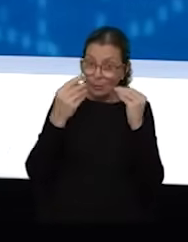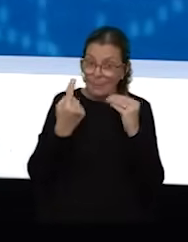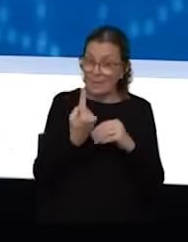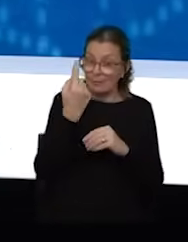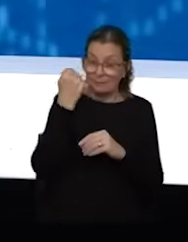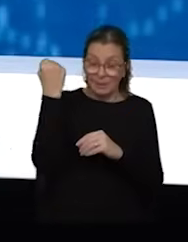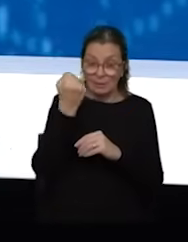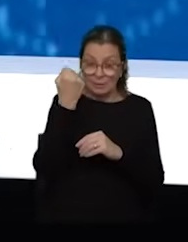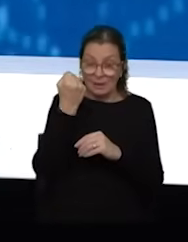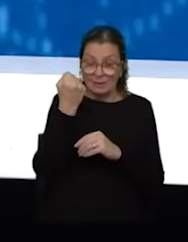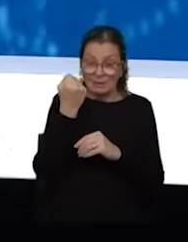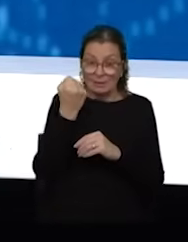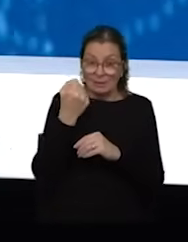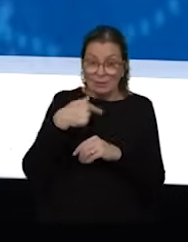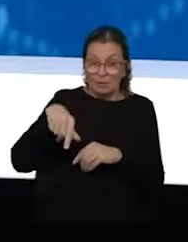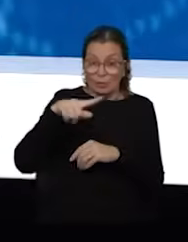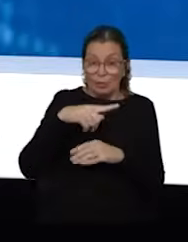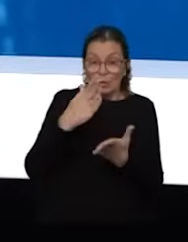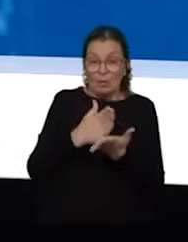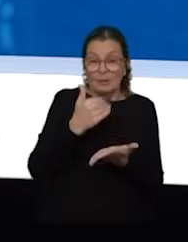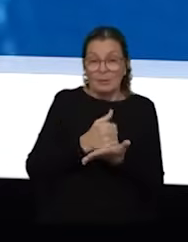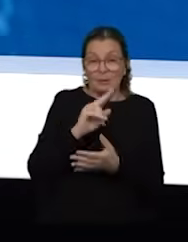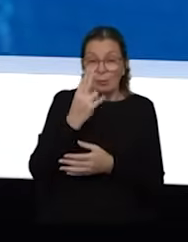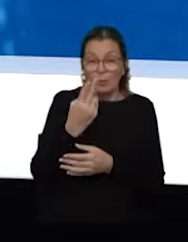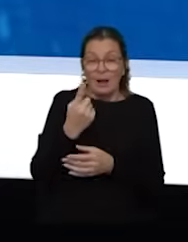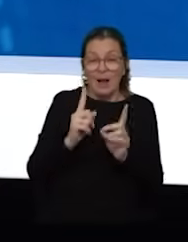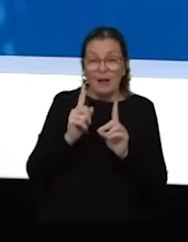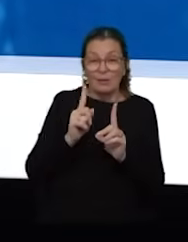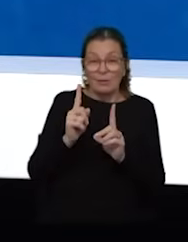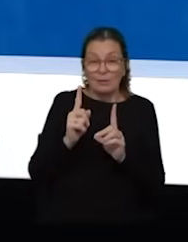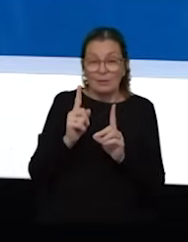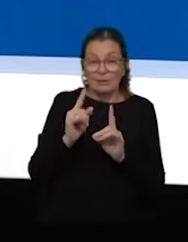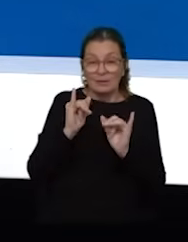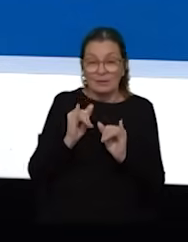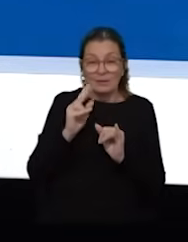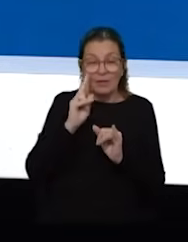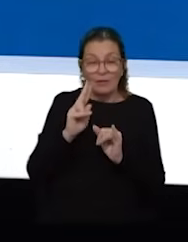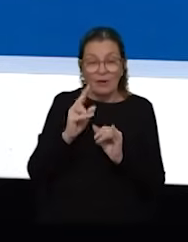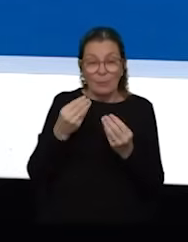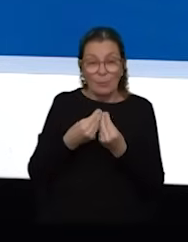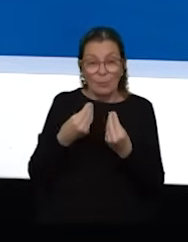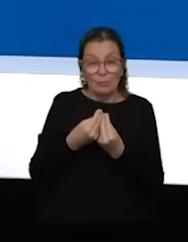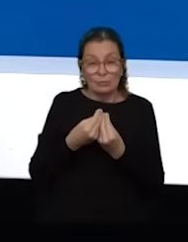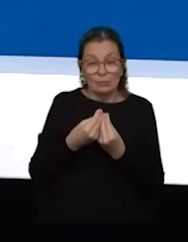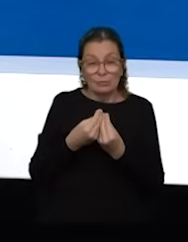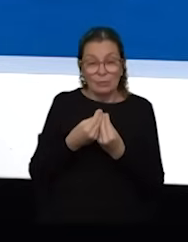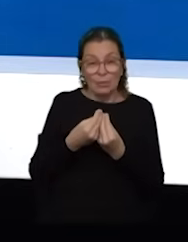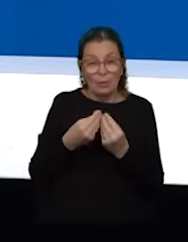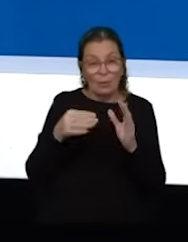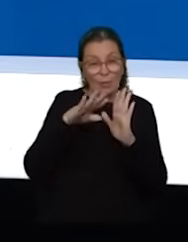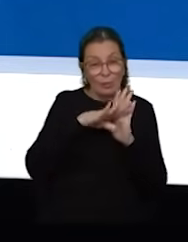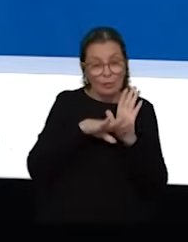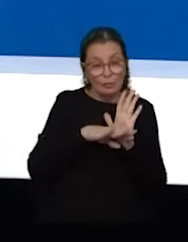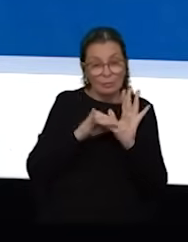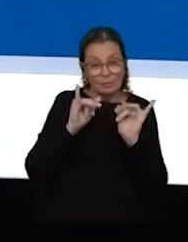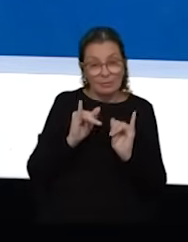principales que hay en todos los departamentos del Uruguay un fenómeno que tiene que ver mucho con algunas condiciones